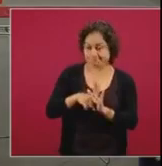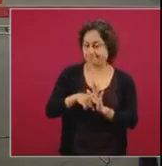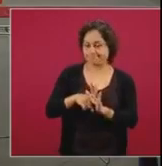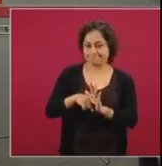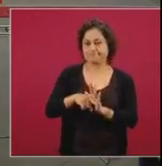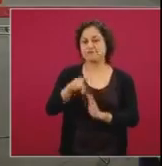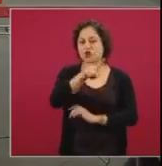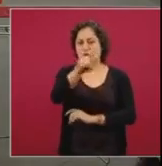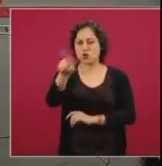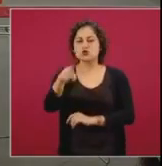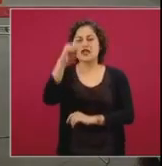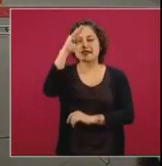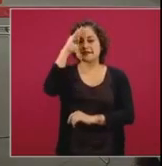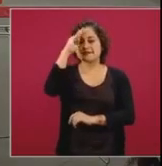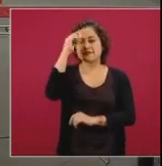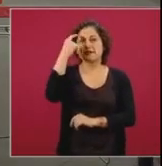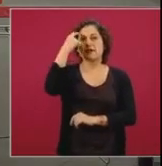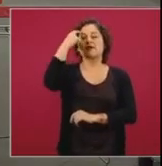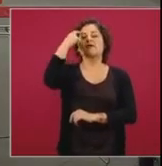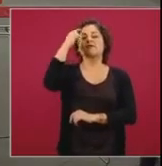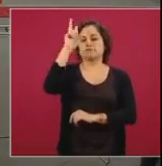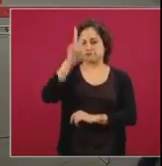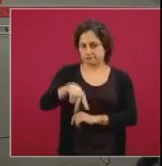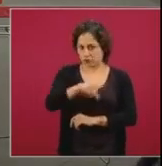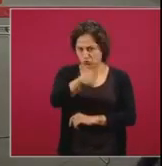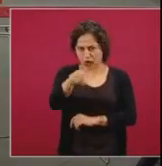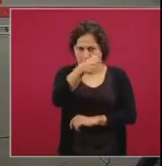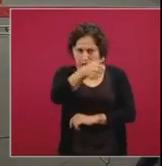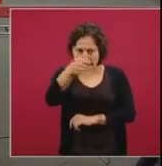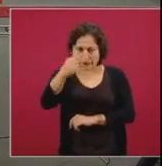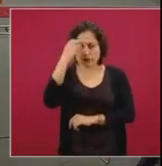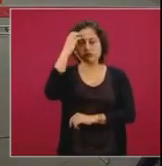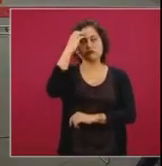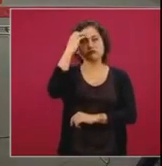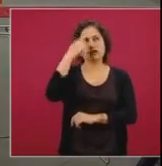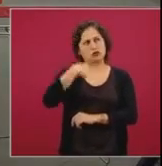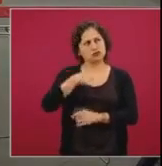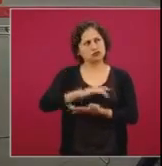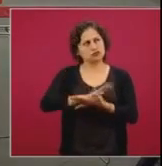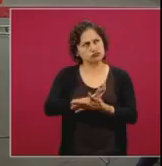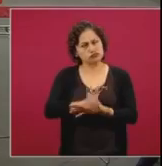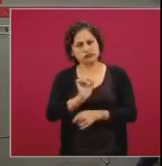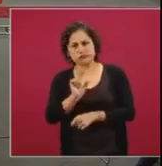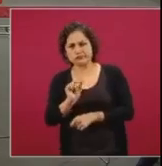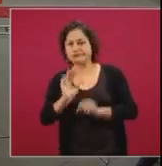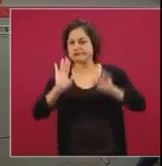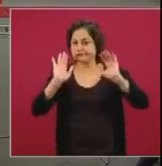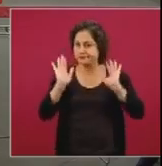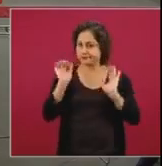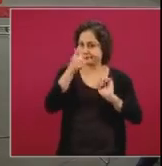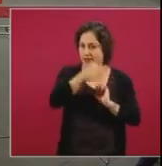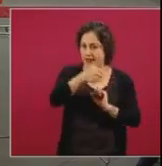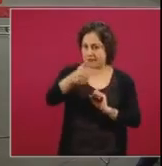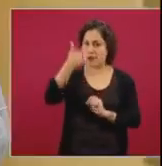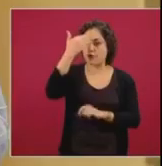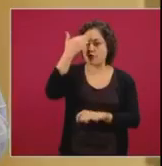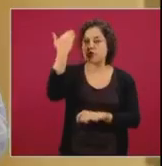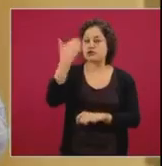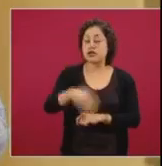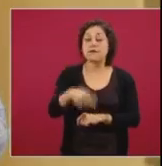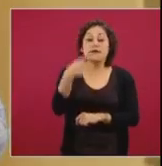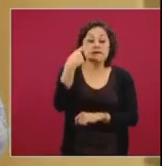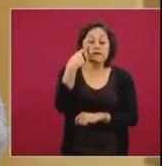¿Realmente lo hacemos o no lo hacemos? Hagamos ese análisis, nuestro cargo de conciencia, y chequemos que teniendo toda la información,